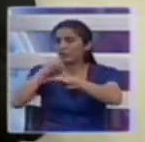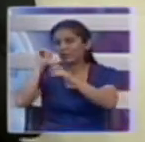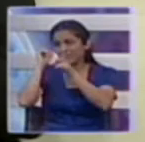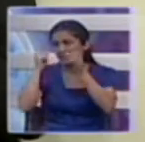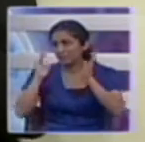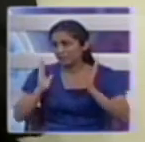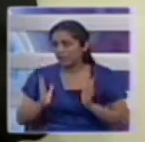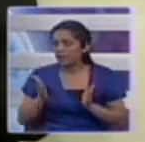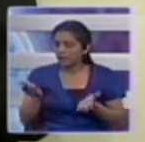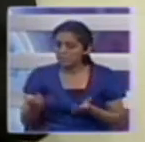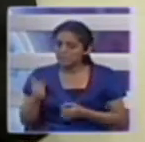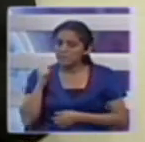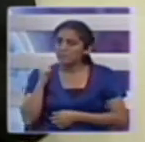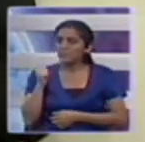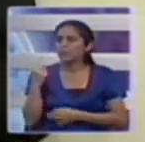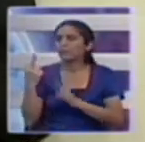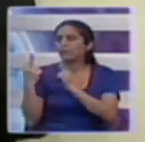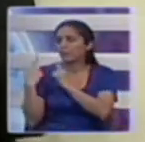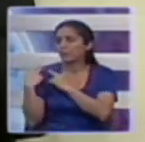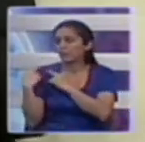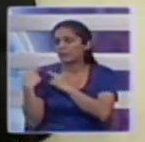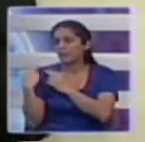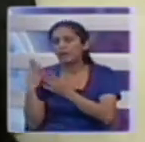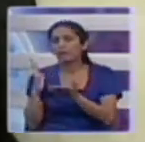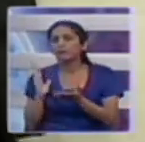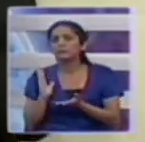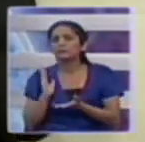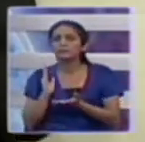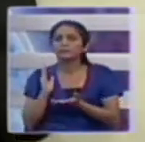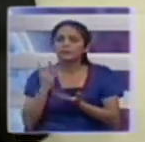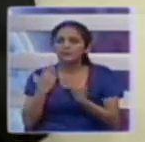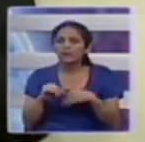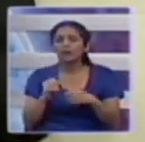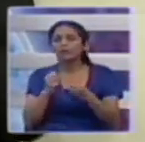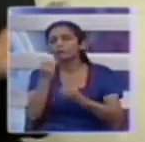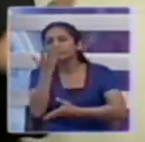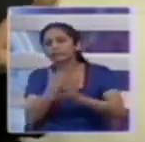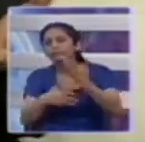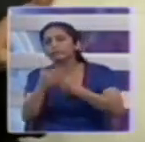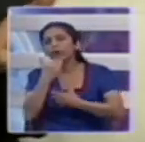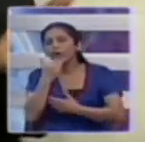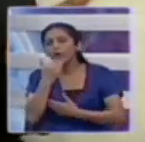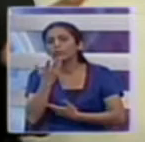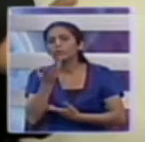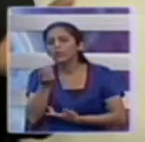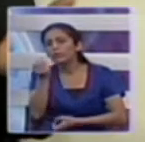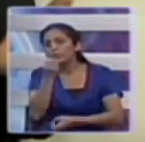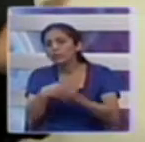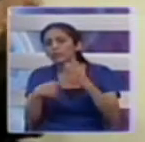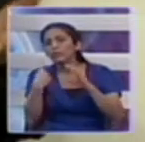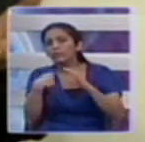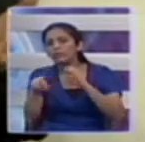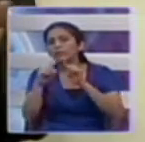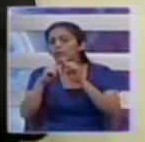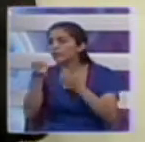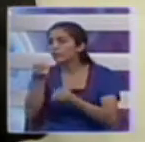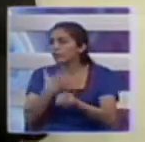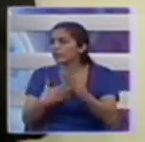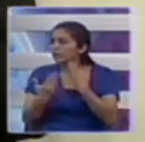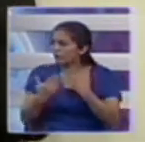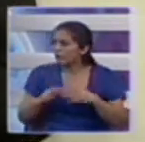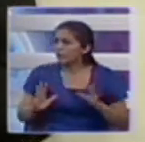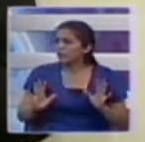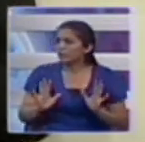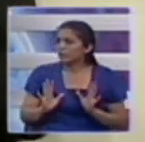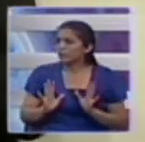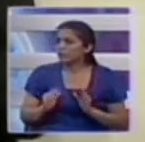día, a las instancias de Estados Unidos para que se dé la información completa, y eso, digamos, sobre todo tienen que pedirlo